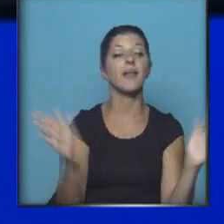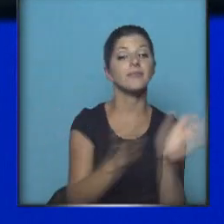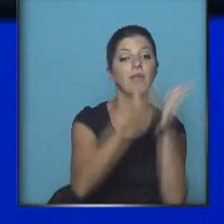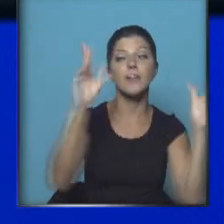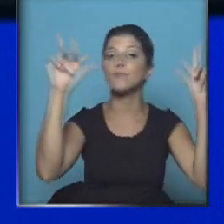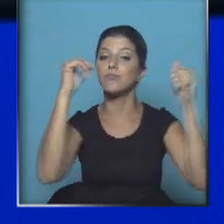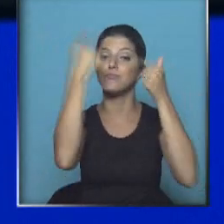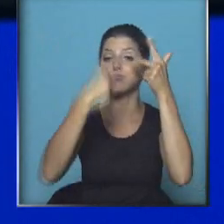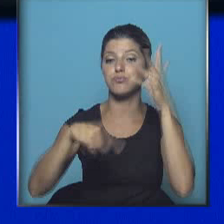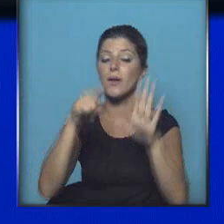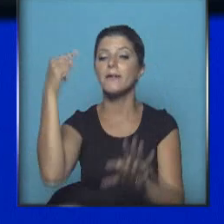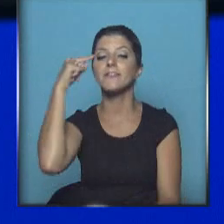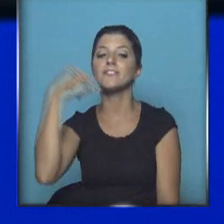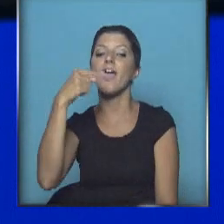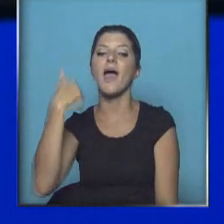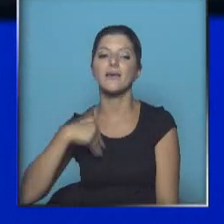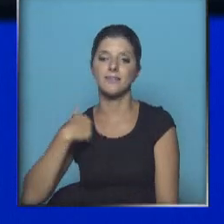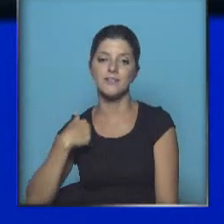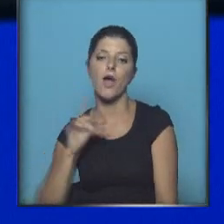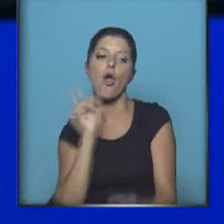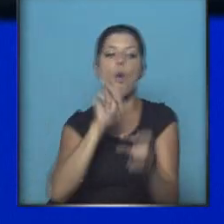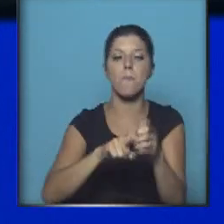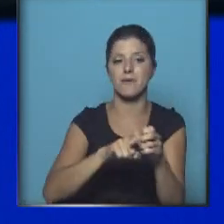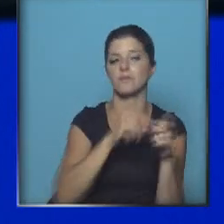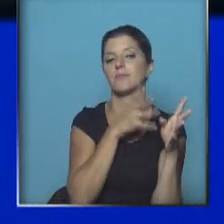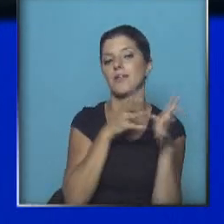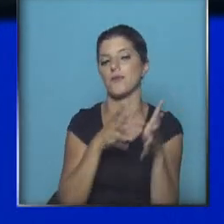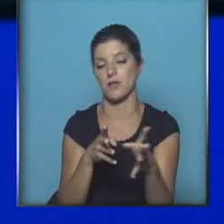la Argentina ha sido cómplice del terrorismo. Y